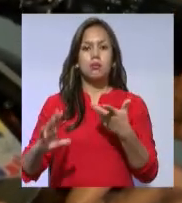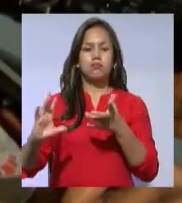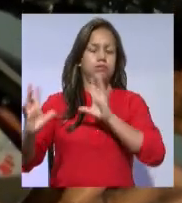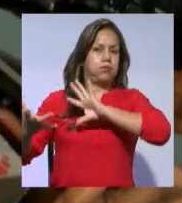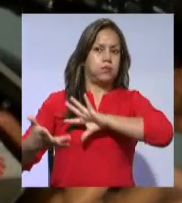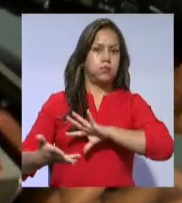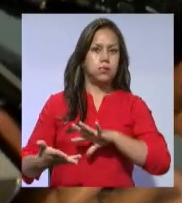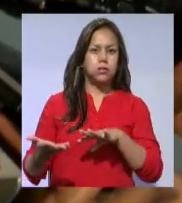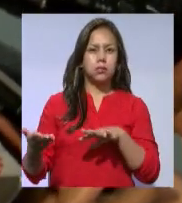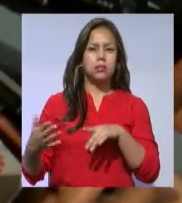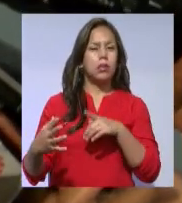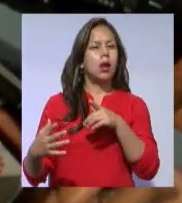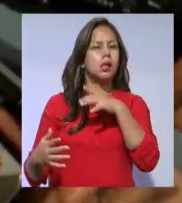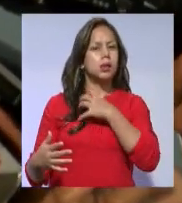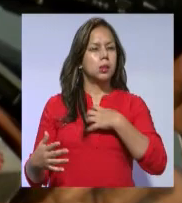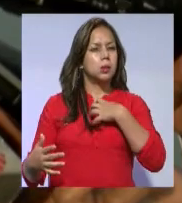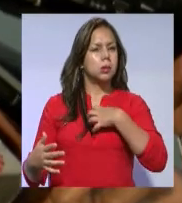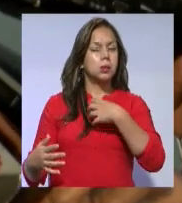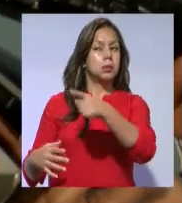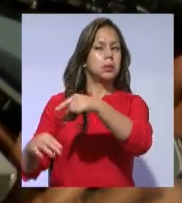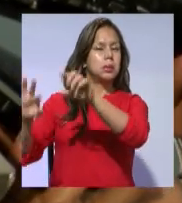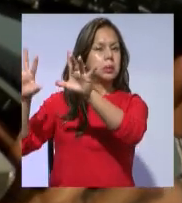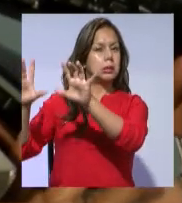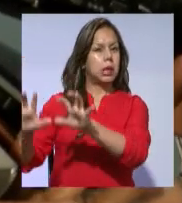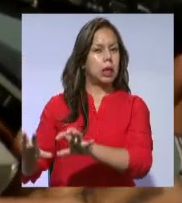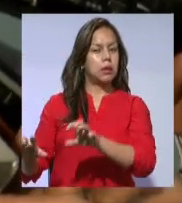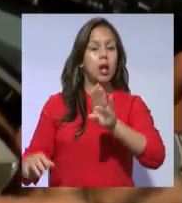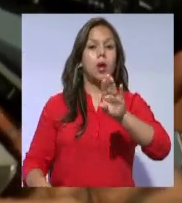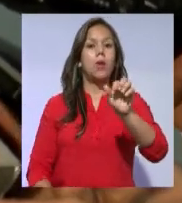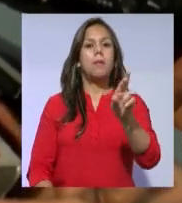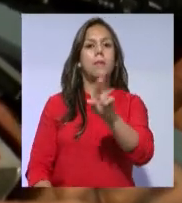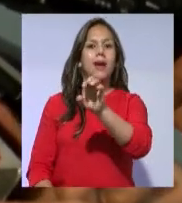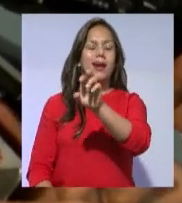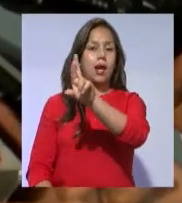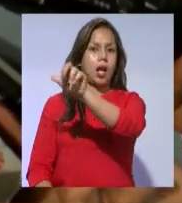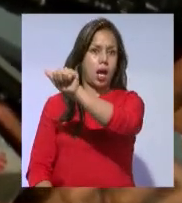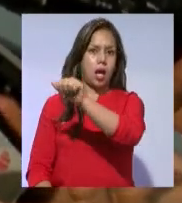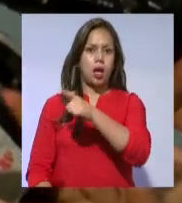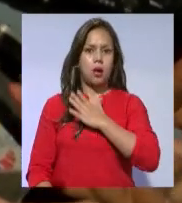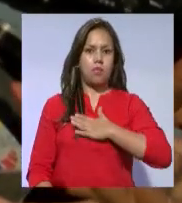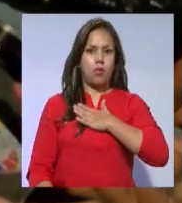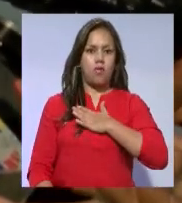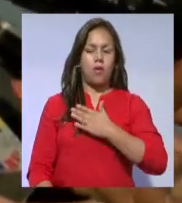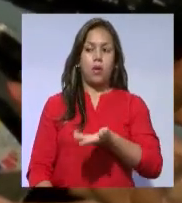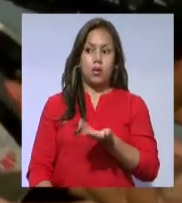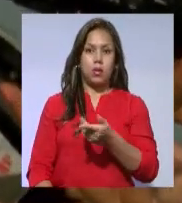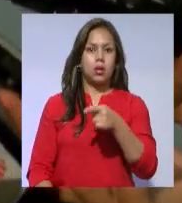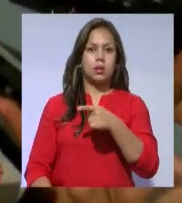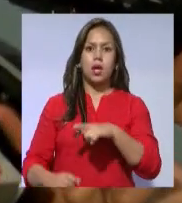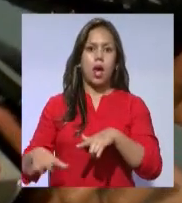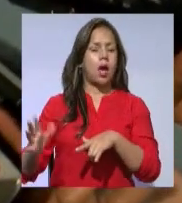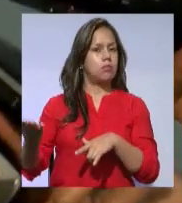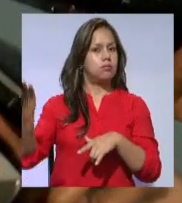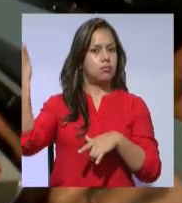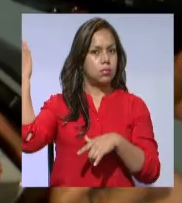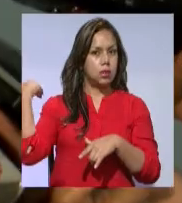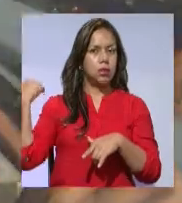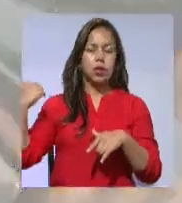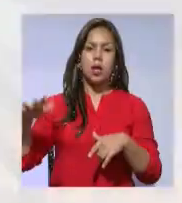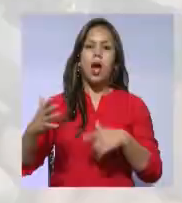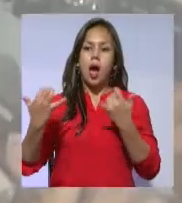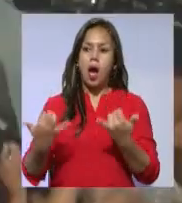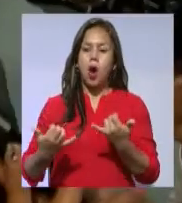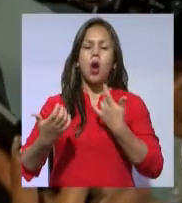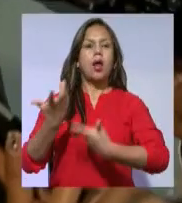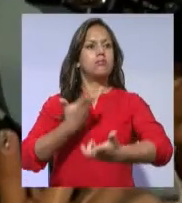nos tiene el secretario barrera sea un episodio del pasado y que verdaderamente se nos invite a